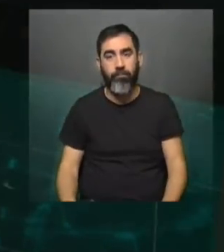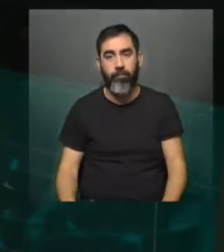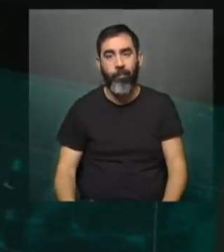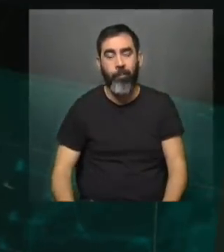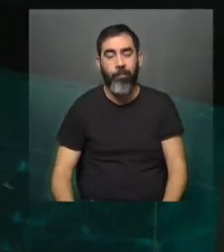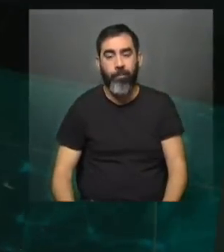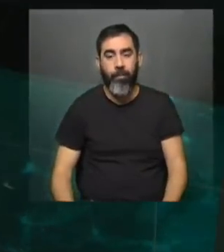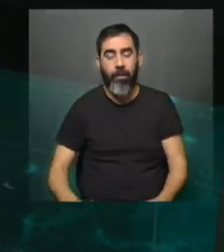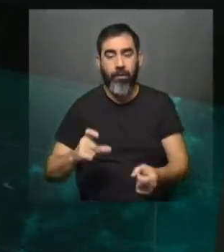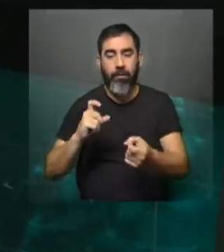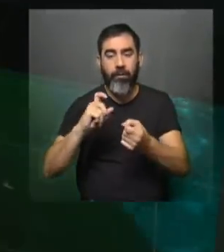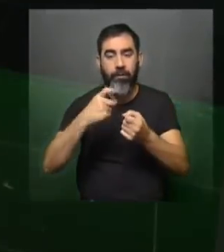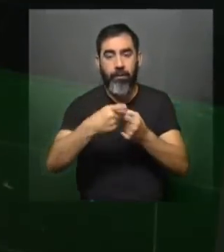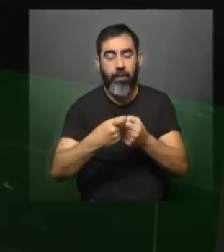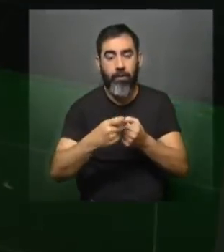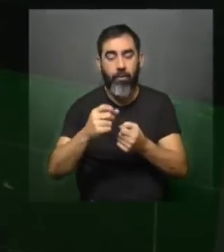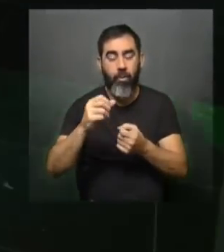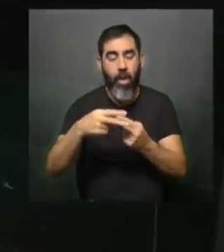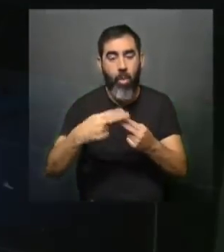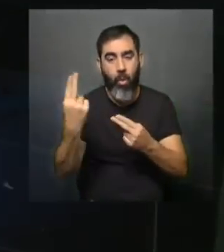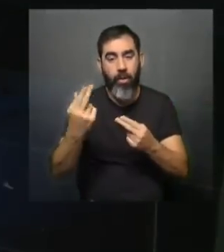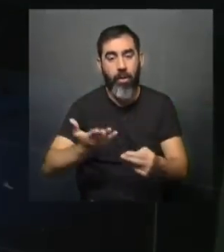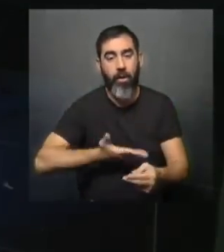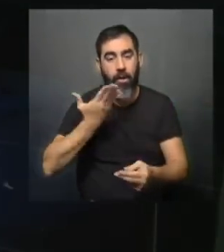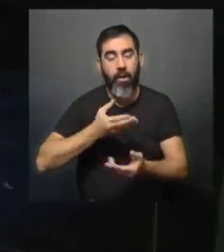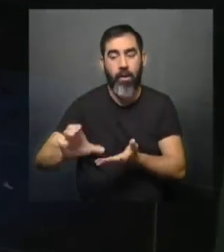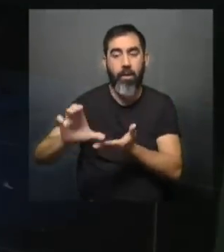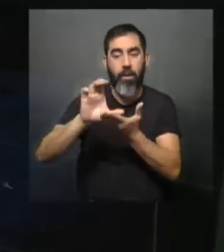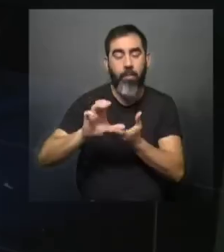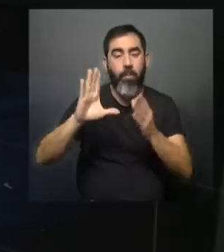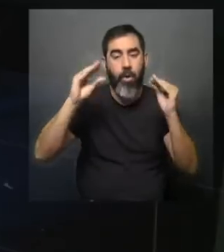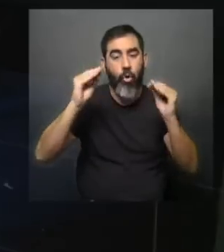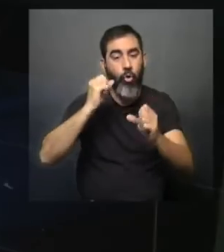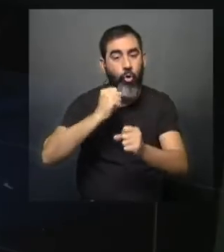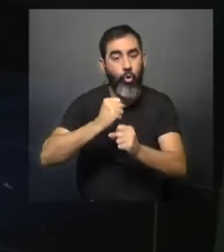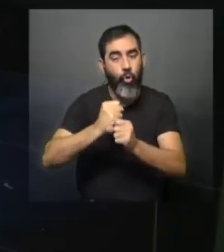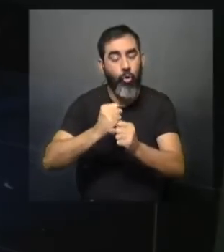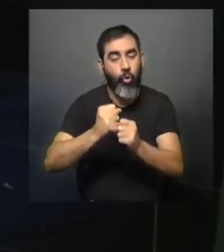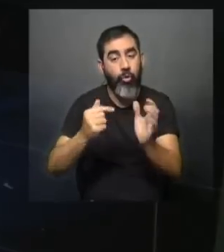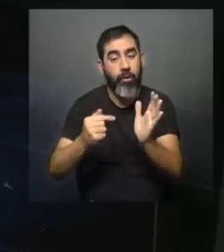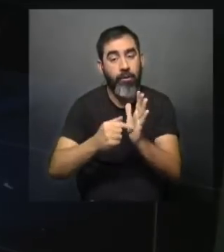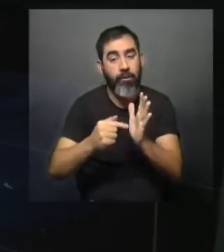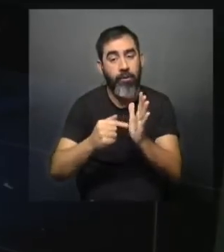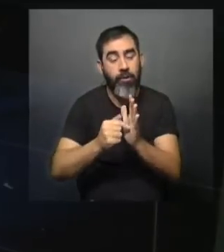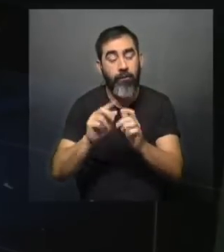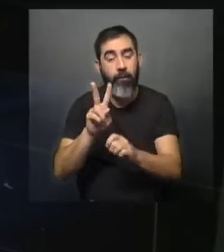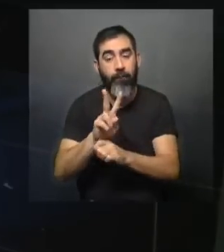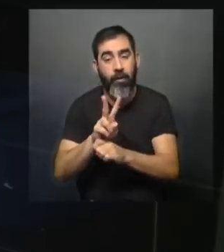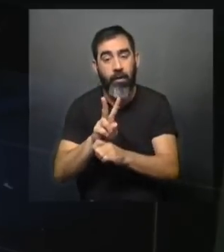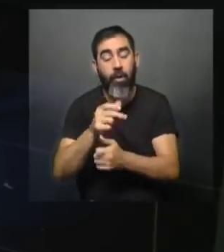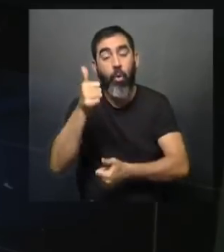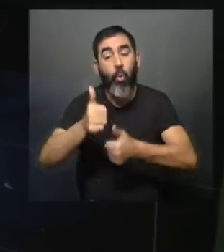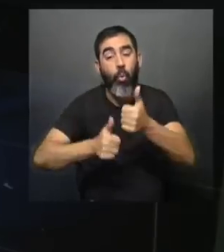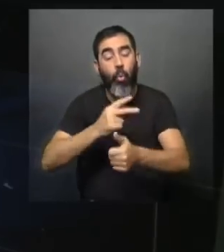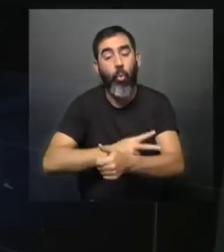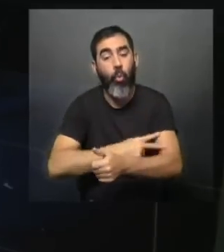ahora porque el sindicato de aduanas en reclamar un pago por nocturnidad un incentivo además para vigilancia aduanera y concursos